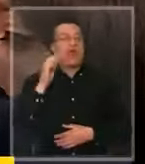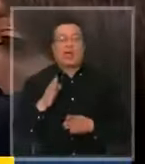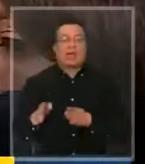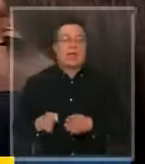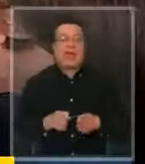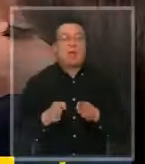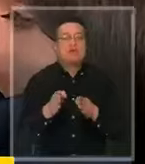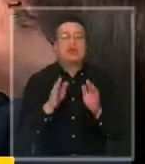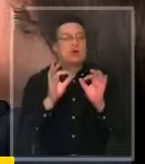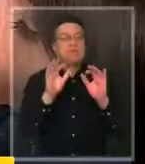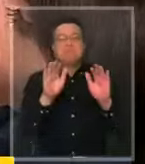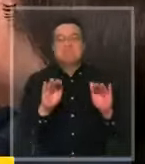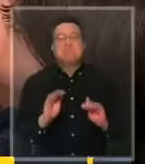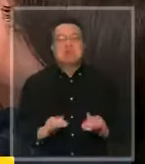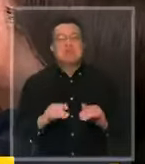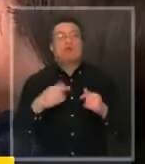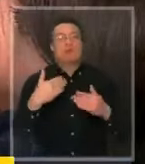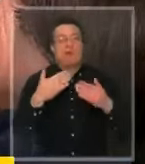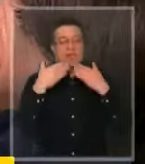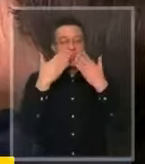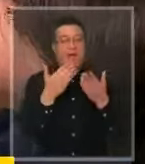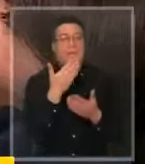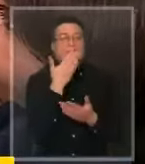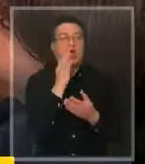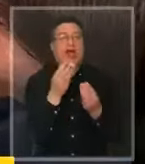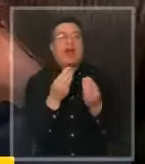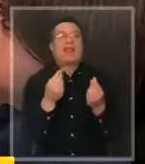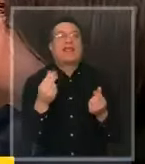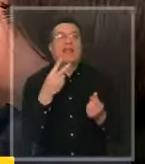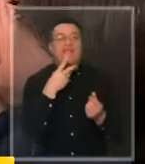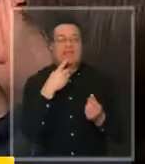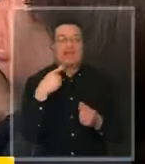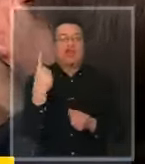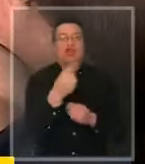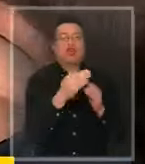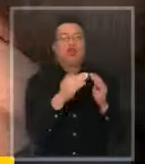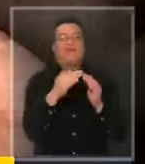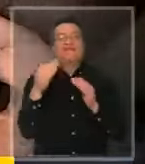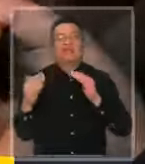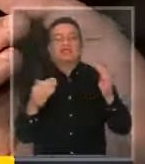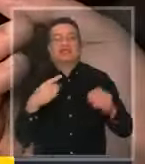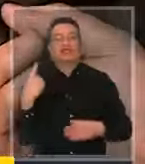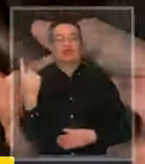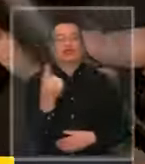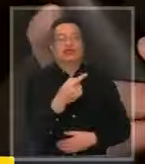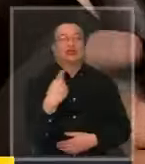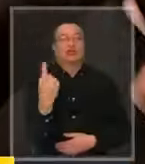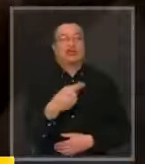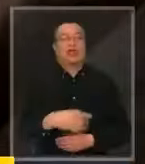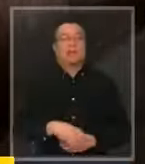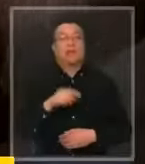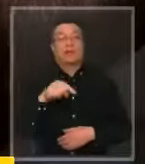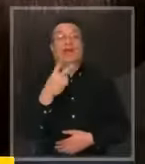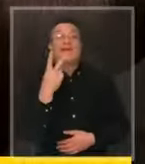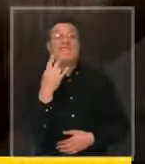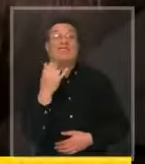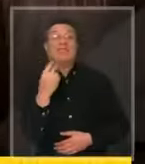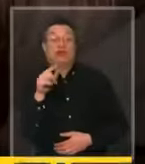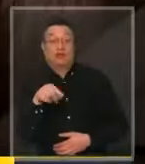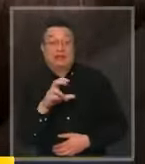senda, que es básicamente darle mejor calidad de vida a todos los vecinos y vecinas de Peñalolén. Miguel, estamos en vivo para Por